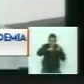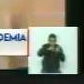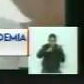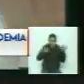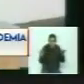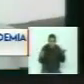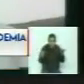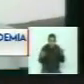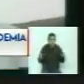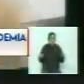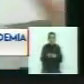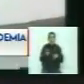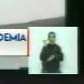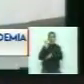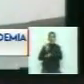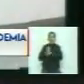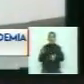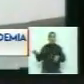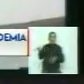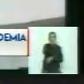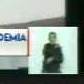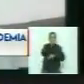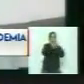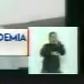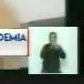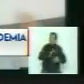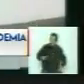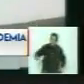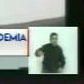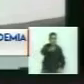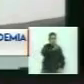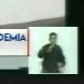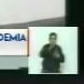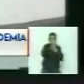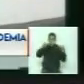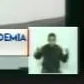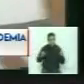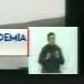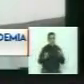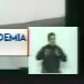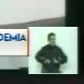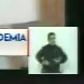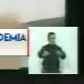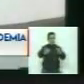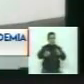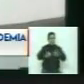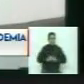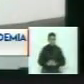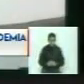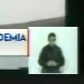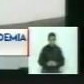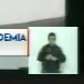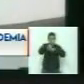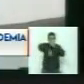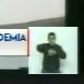mismo virus aquí en el Ecuador que en todo el mundo. En todo el mundo no ha desaparecido el virus. La cuarentena no hará que